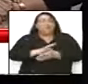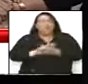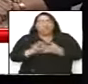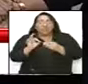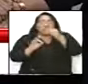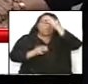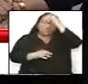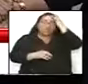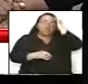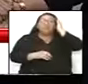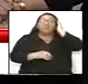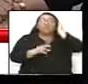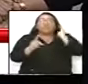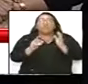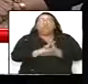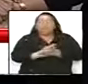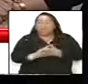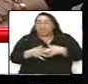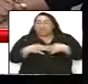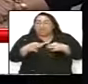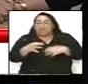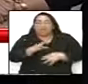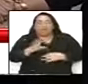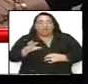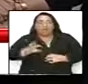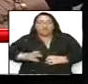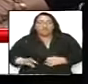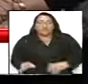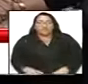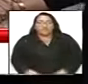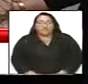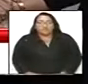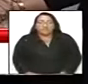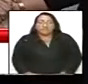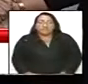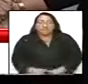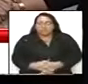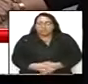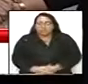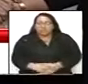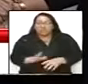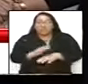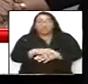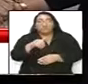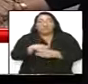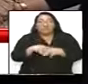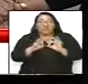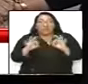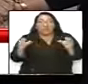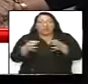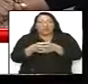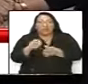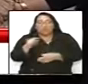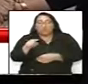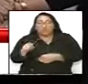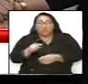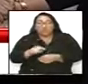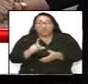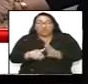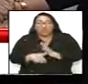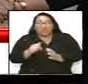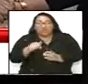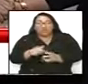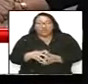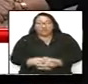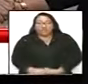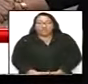ni siquiera un polo, absolutamente nada. Sobre el voto electrónico, consideramos que luego